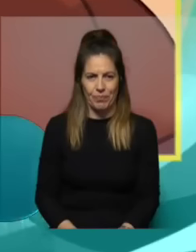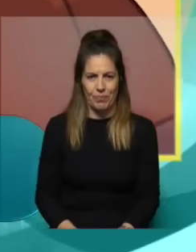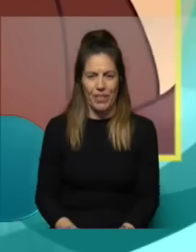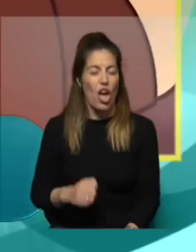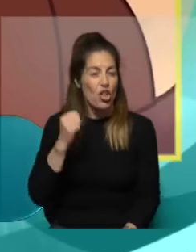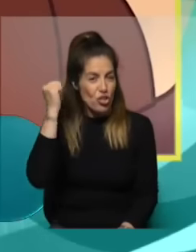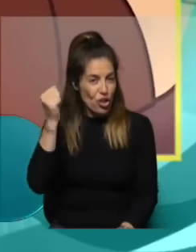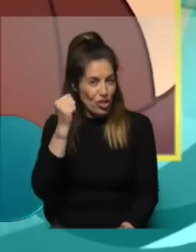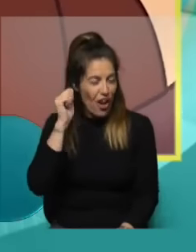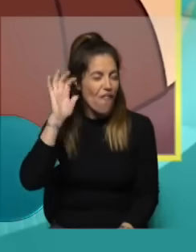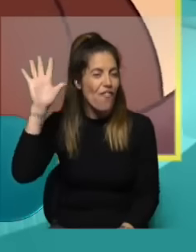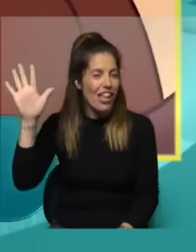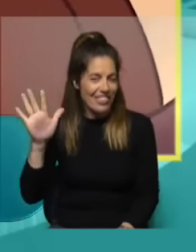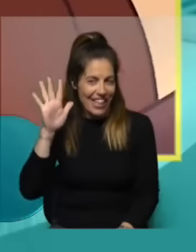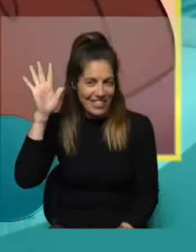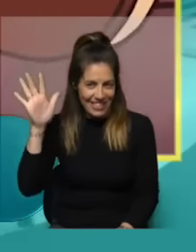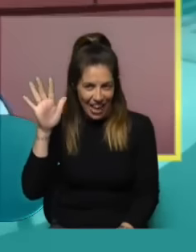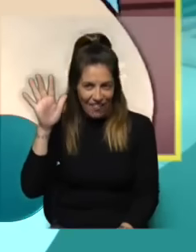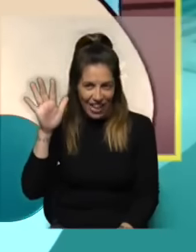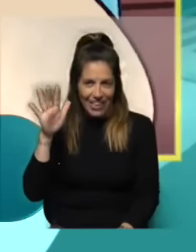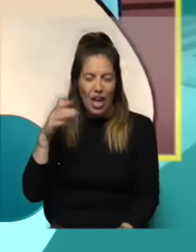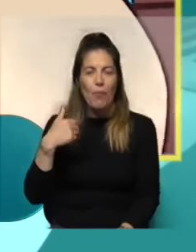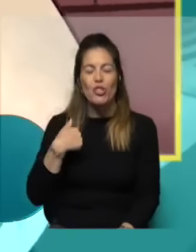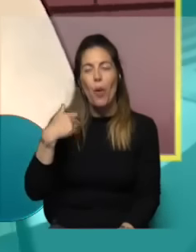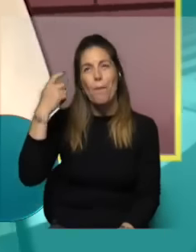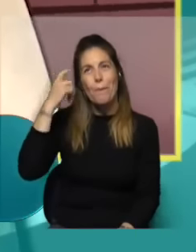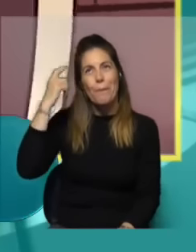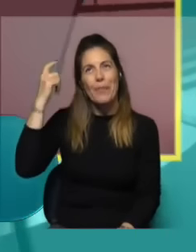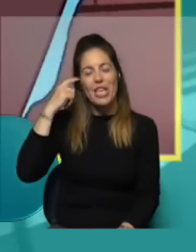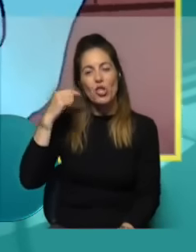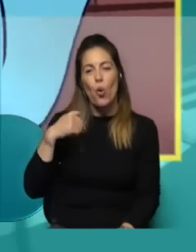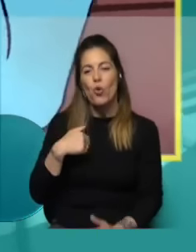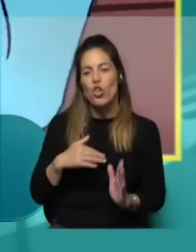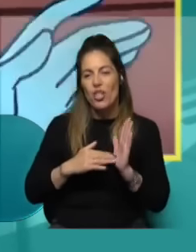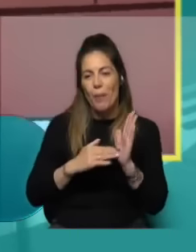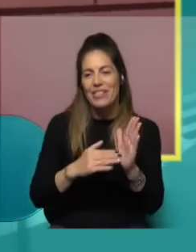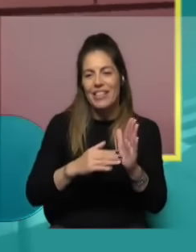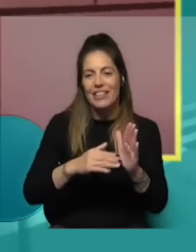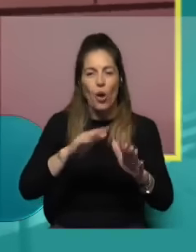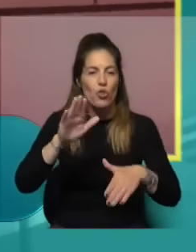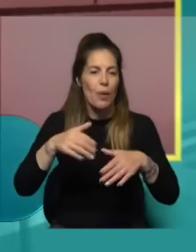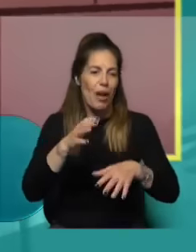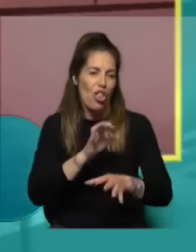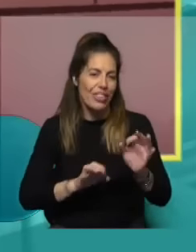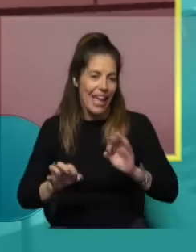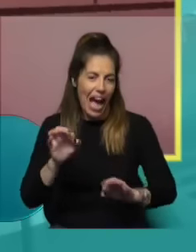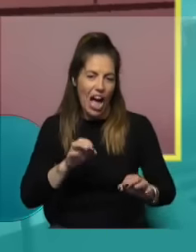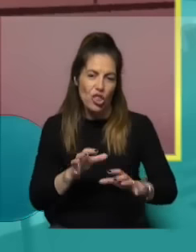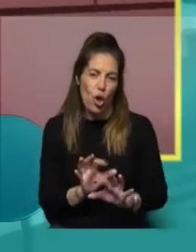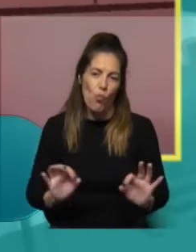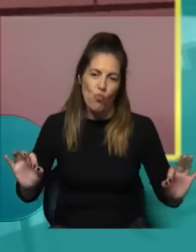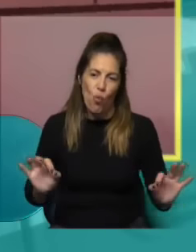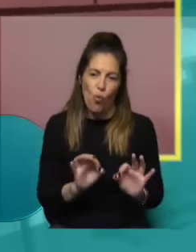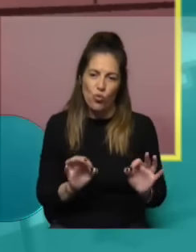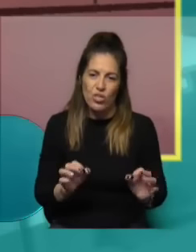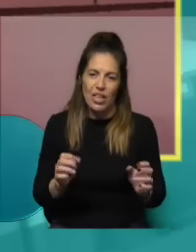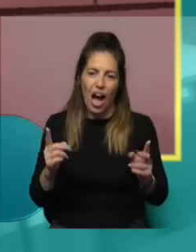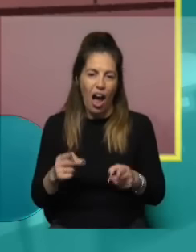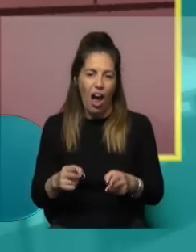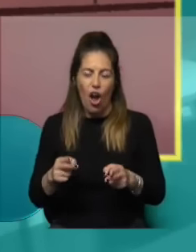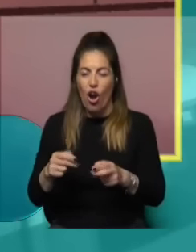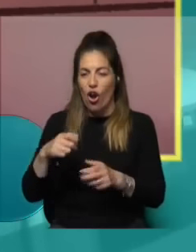Soñaban, fantaseaban, perdón, porque cuando yo pienso, ¿no? Uno se presenta a un llamado de teatro, de música, de cortos. Nunca. No sabes